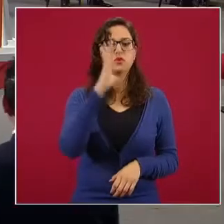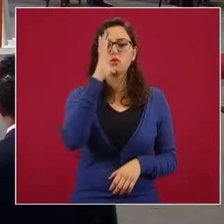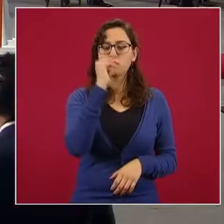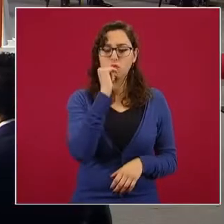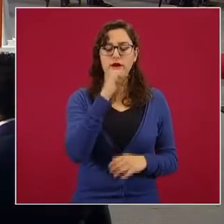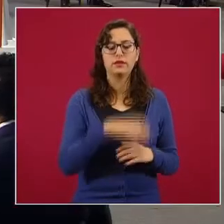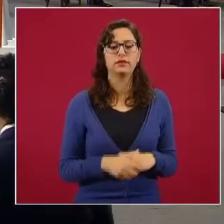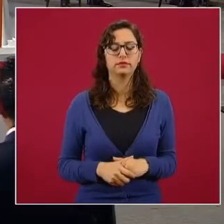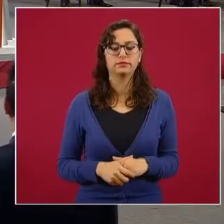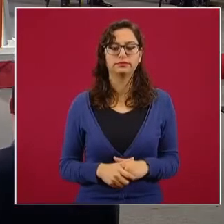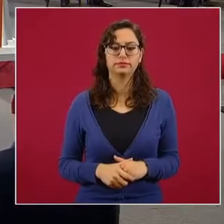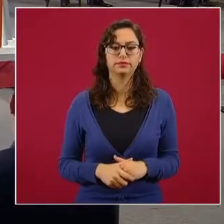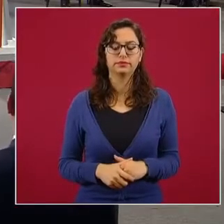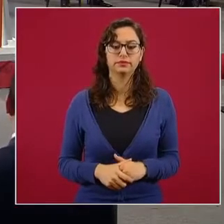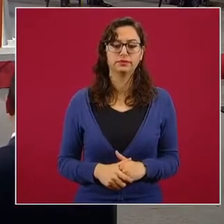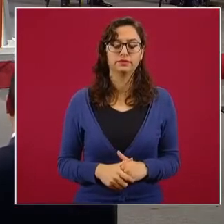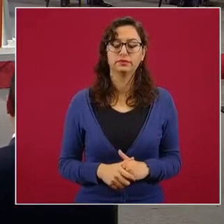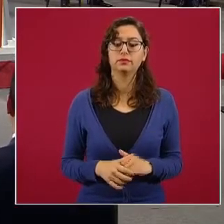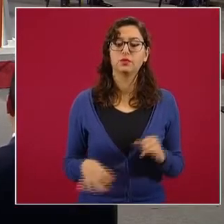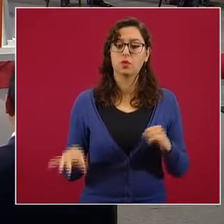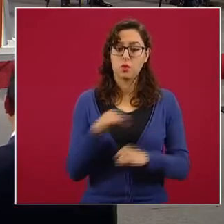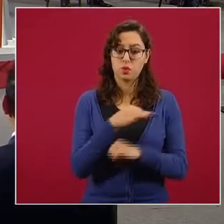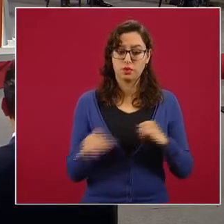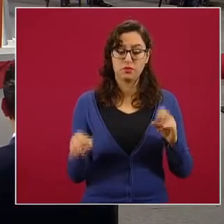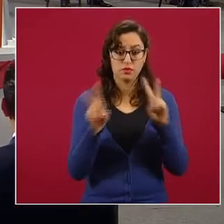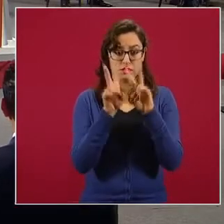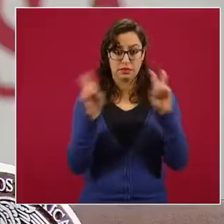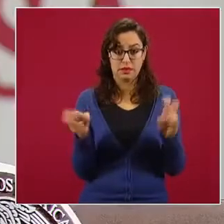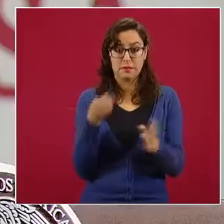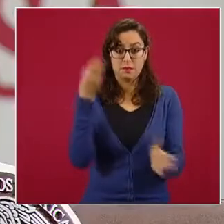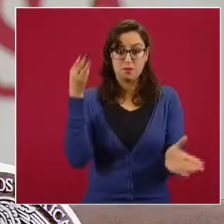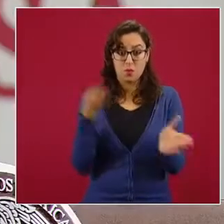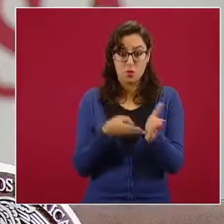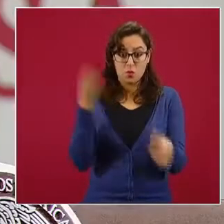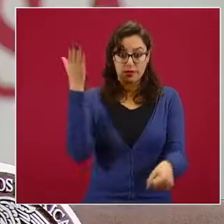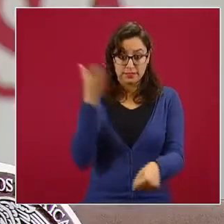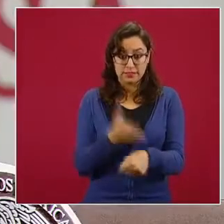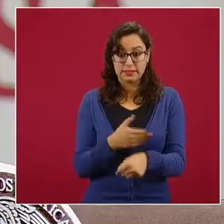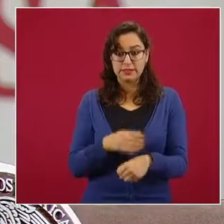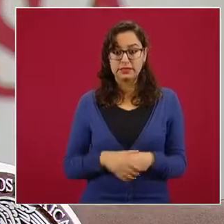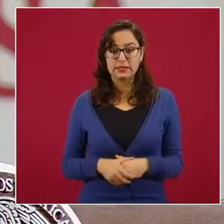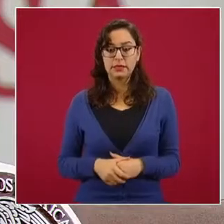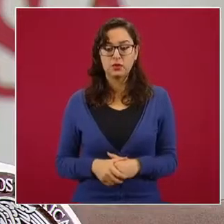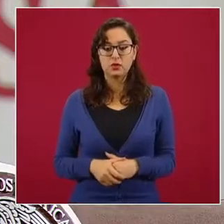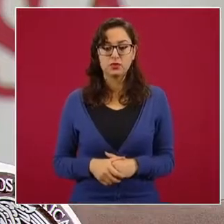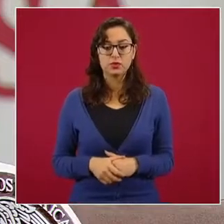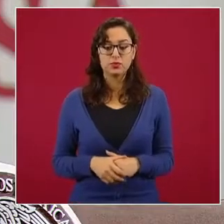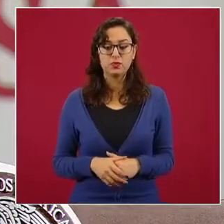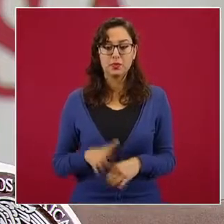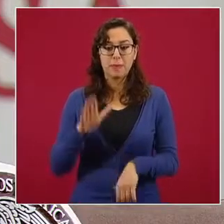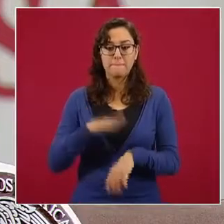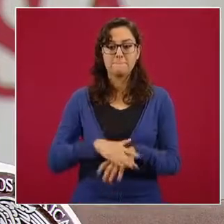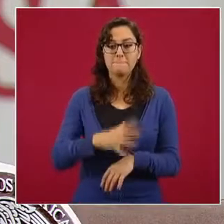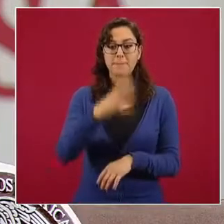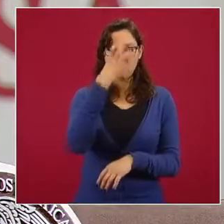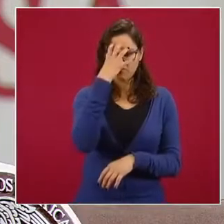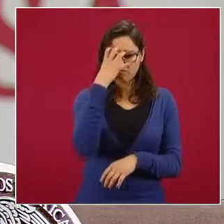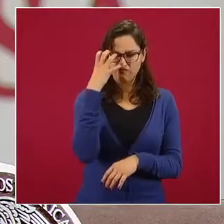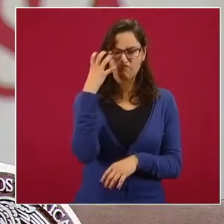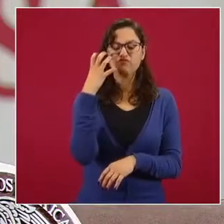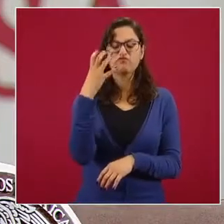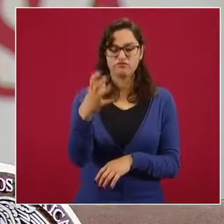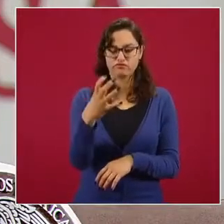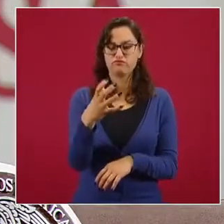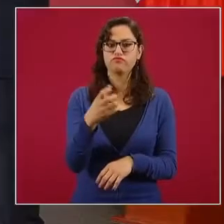Adelante. Finalmente, el tema de las sanciones. Se prevén sanciones más severas para las empresas